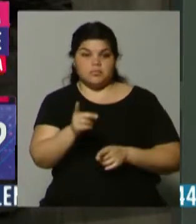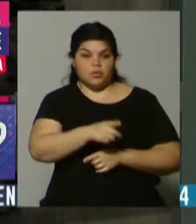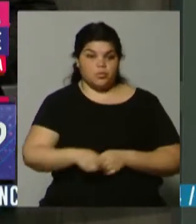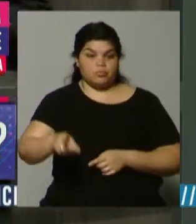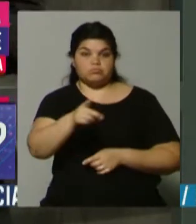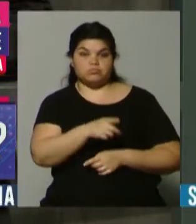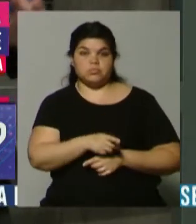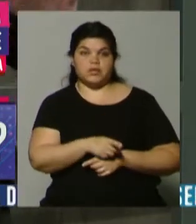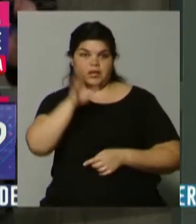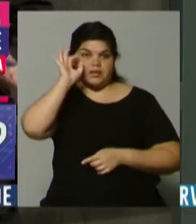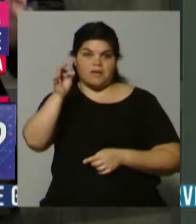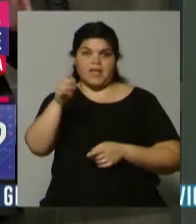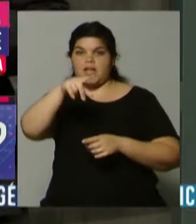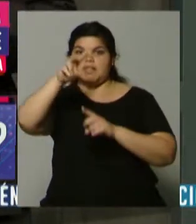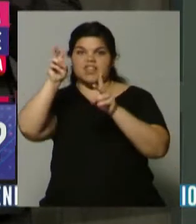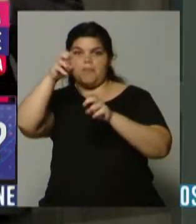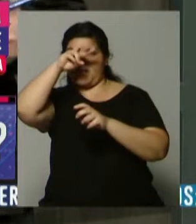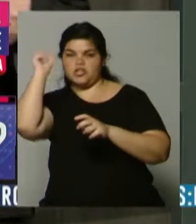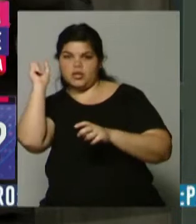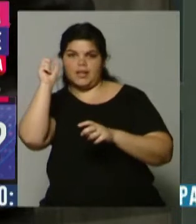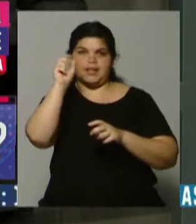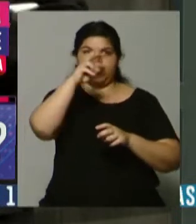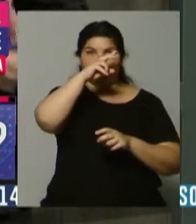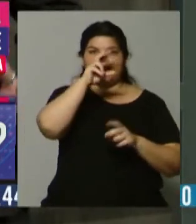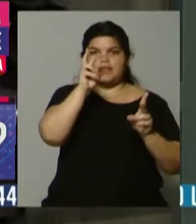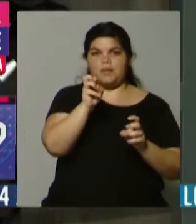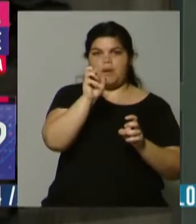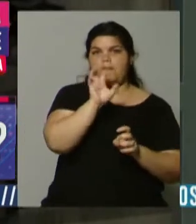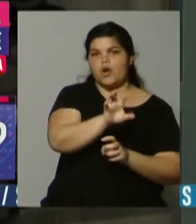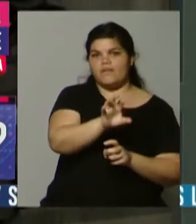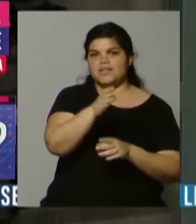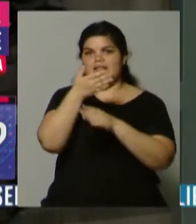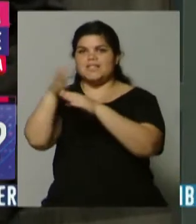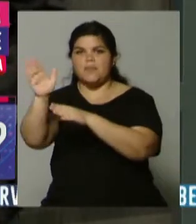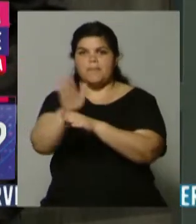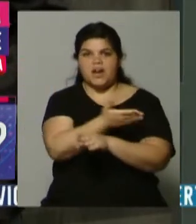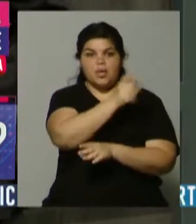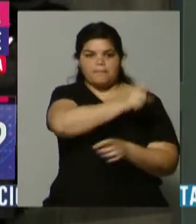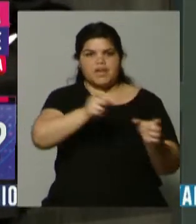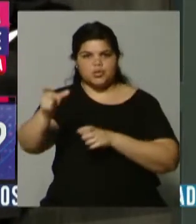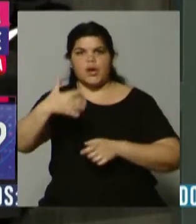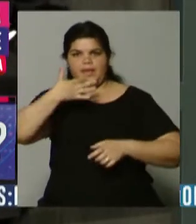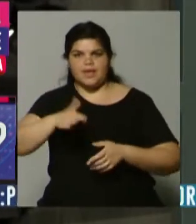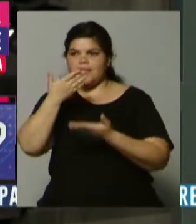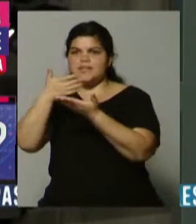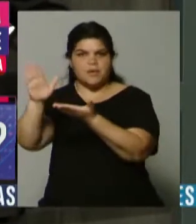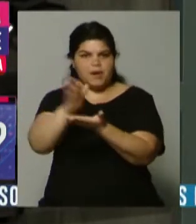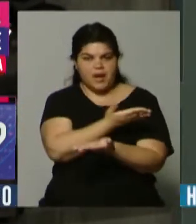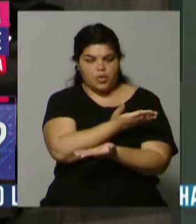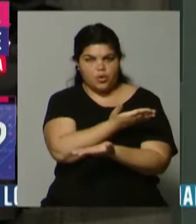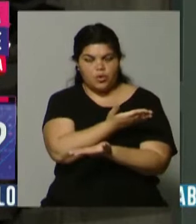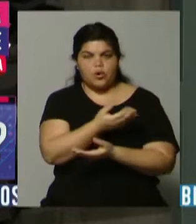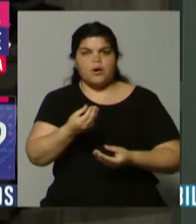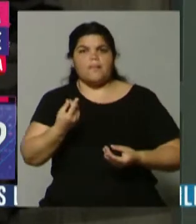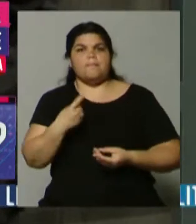logró disociar la realidad nacional con la realidad, o al menos con la gestión que ha hecho el gobernador Alfredo Cornejo aquí en la provincia de Mendoza, ¿cómo